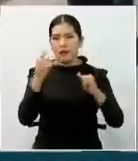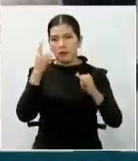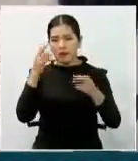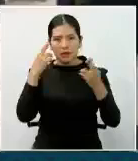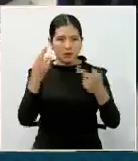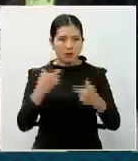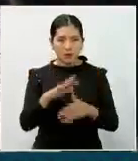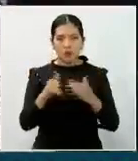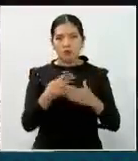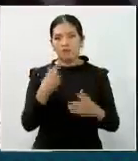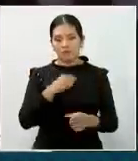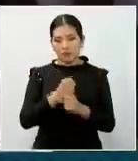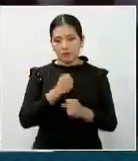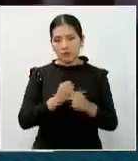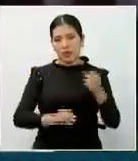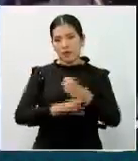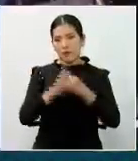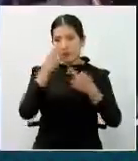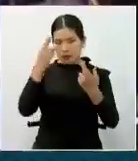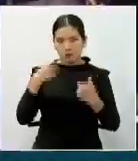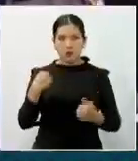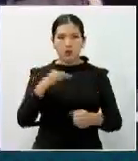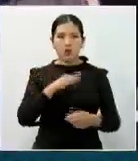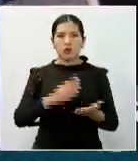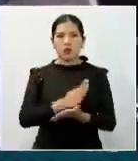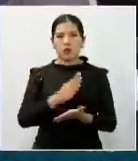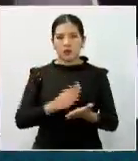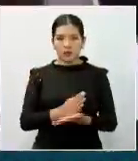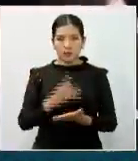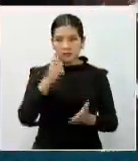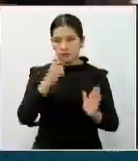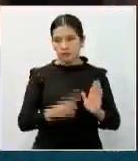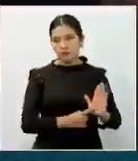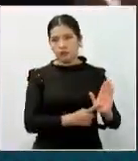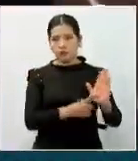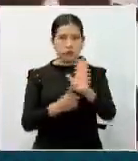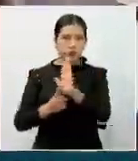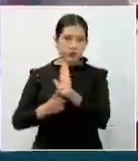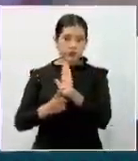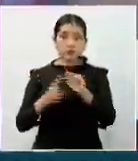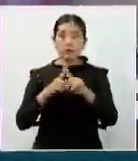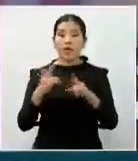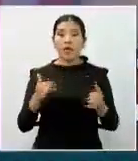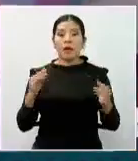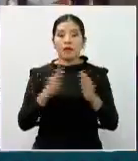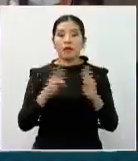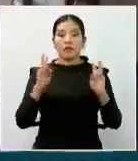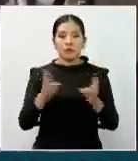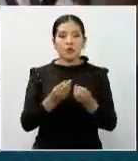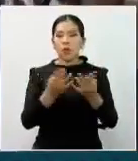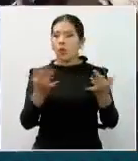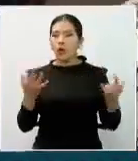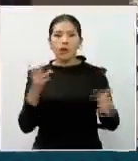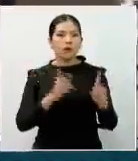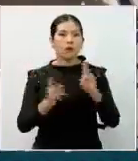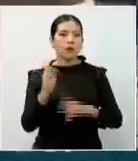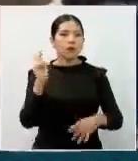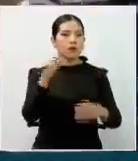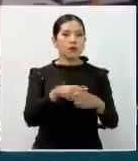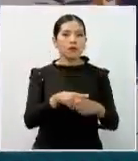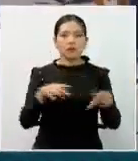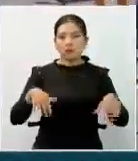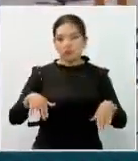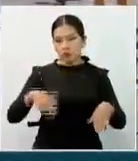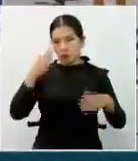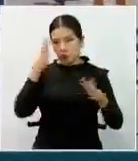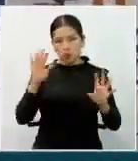trabajando, defendiendo y mostrando nuestros derechos, visibilizándolos. Si bien no se tiene un número exacto de cuántas personas participan de esta